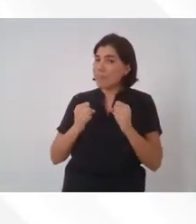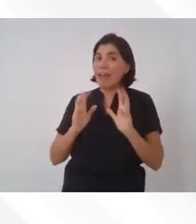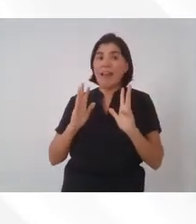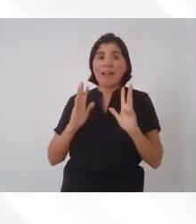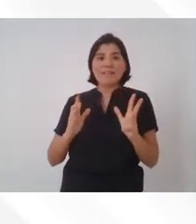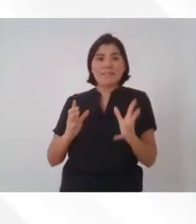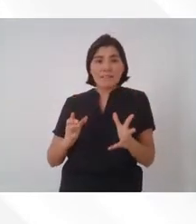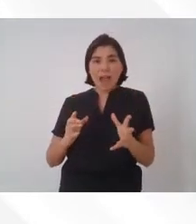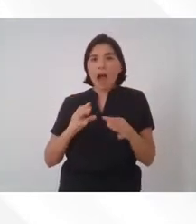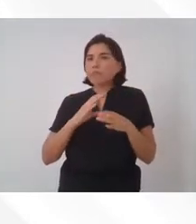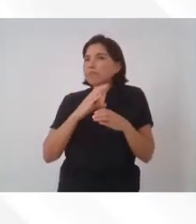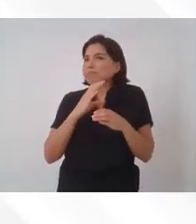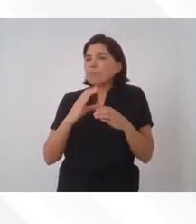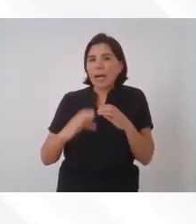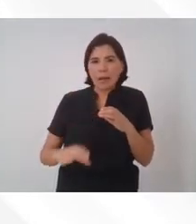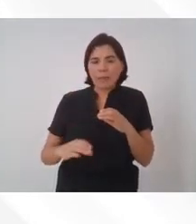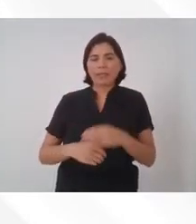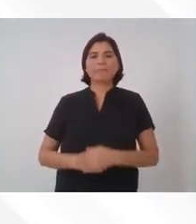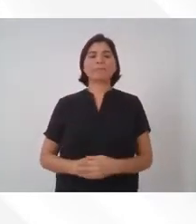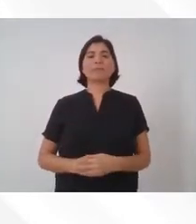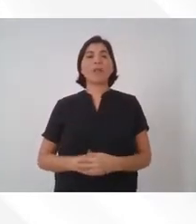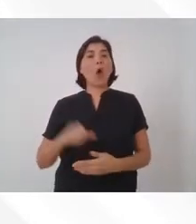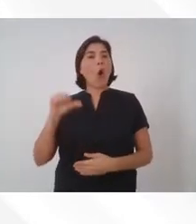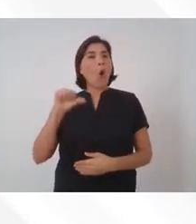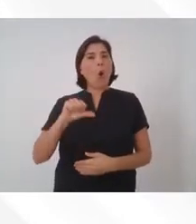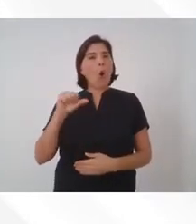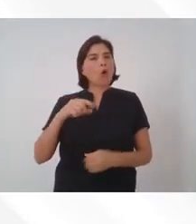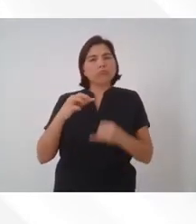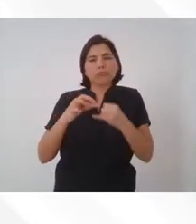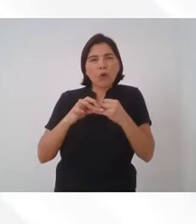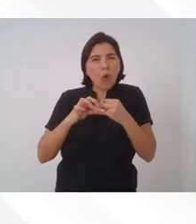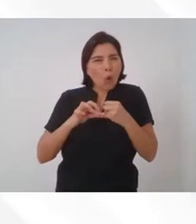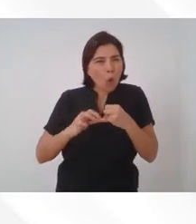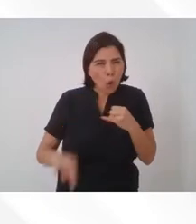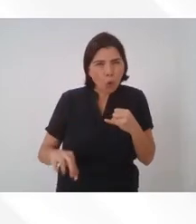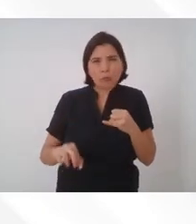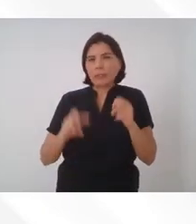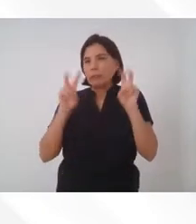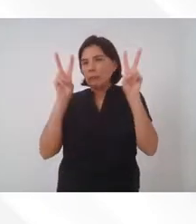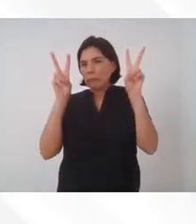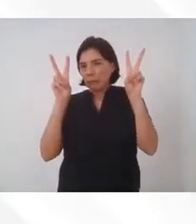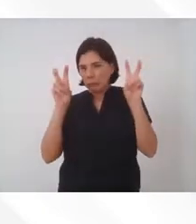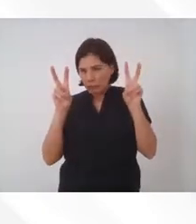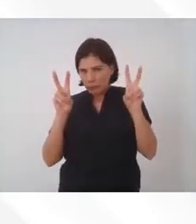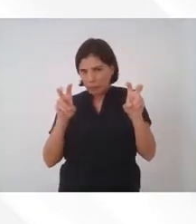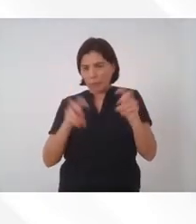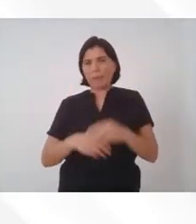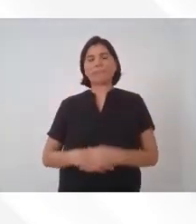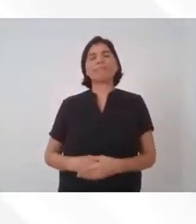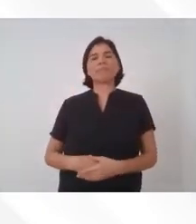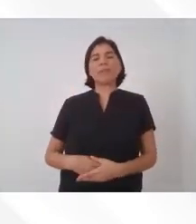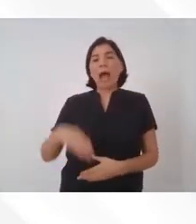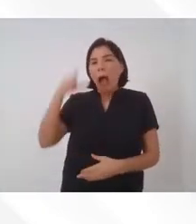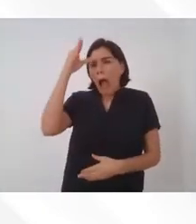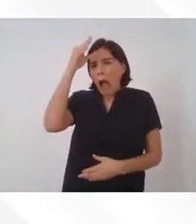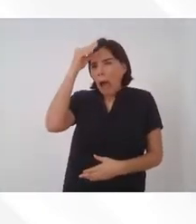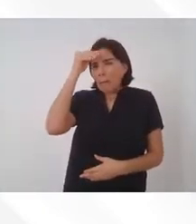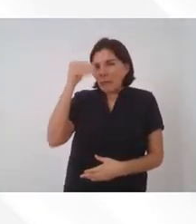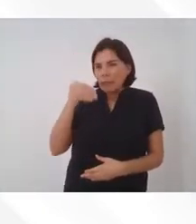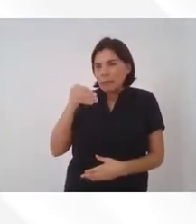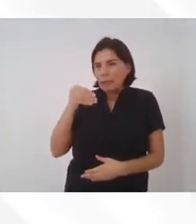último módulo, ¿sí?, que es aprender desde el bienestar emocional, van a tener ustedes temas